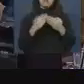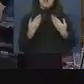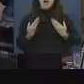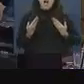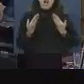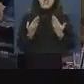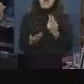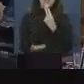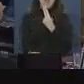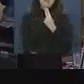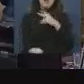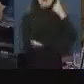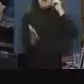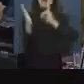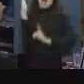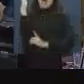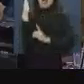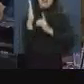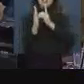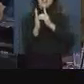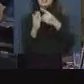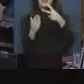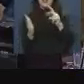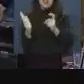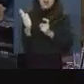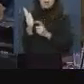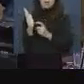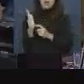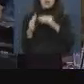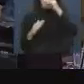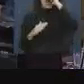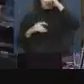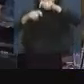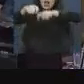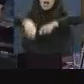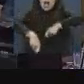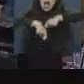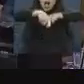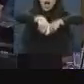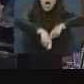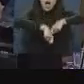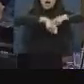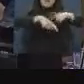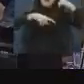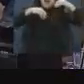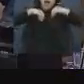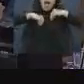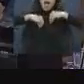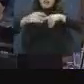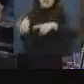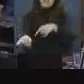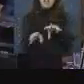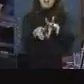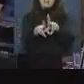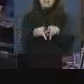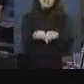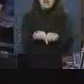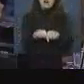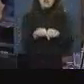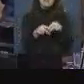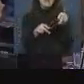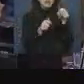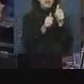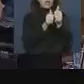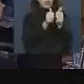su vida al desarrollo de su actividad productiva campesina Generalmente ligado a la agricultura familiar campesina y son pueblos y